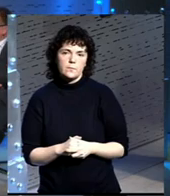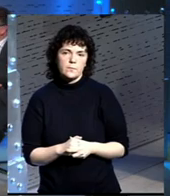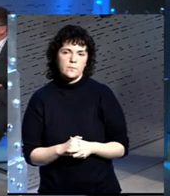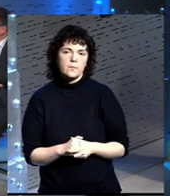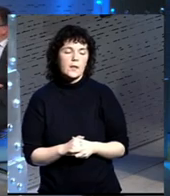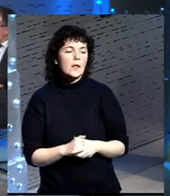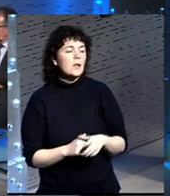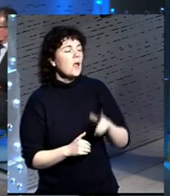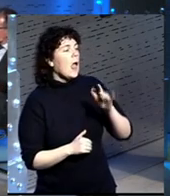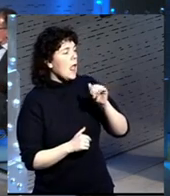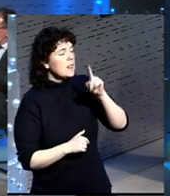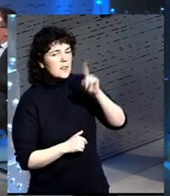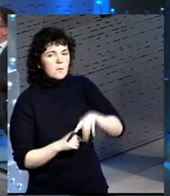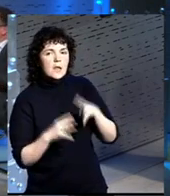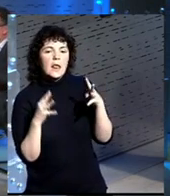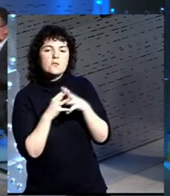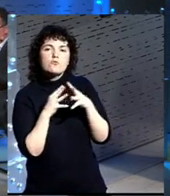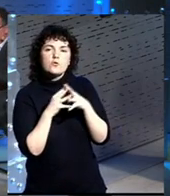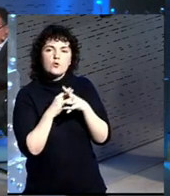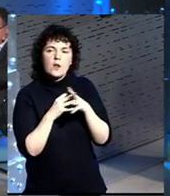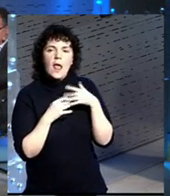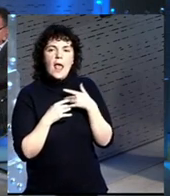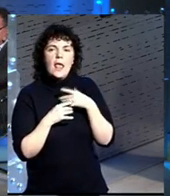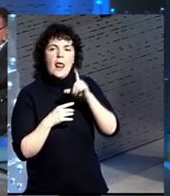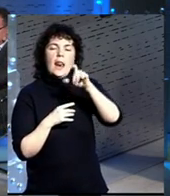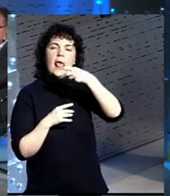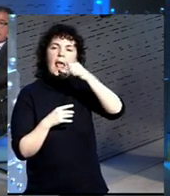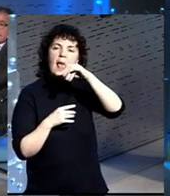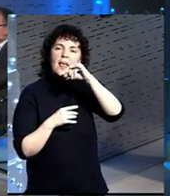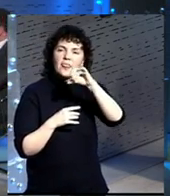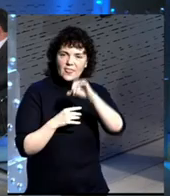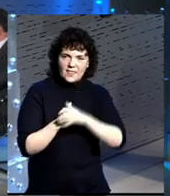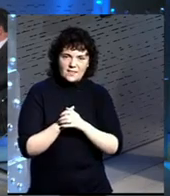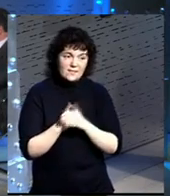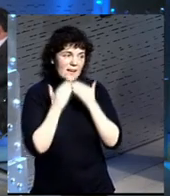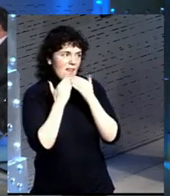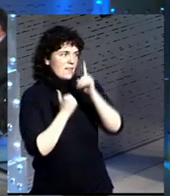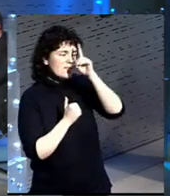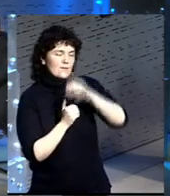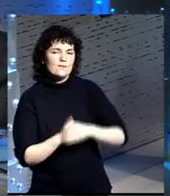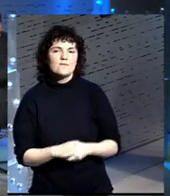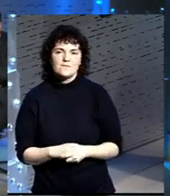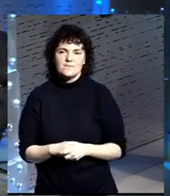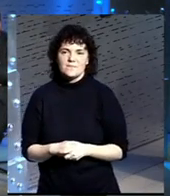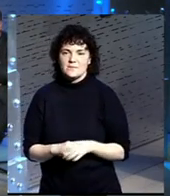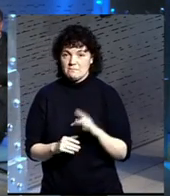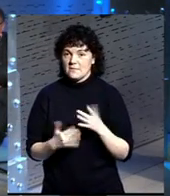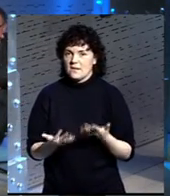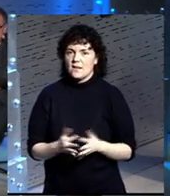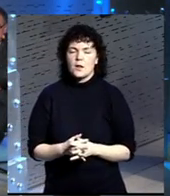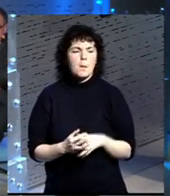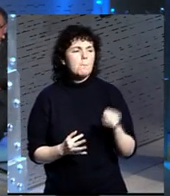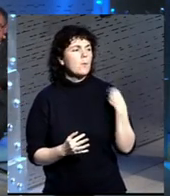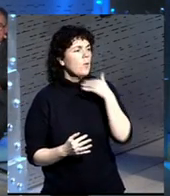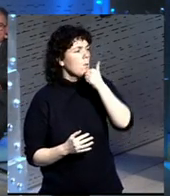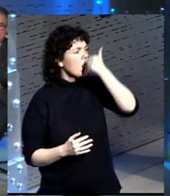Sí, también tenemos los legados, los legacies. Gracias a Dios, ¿no? Sí, claro. Más preguntas